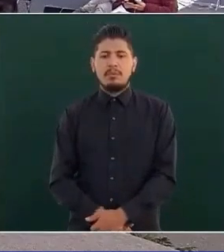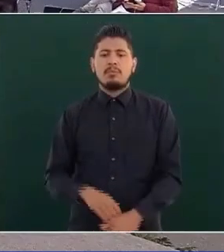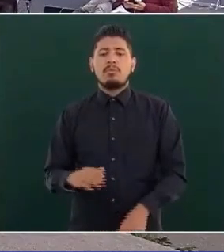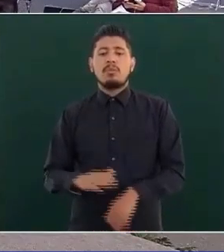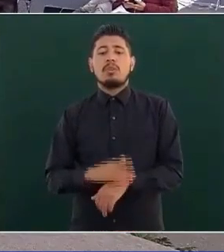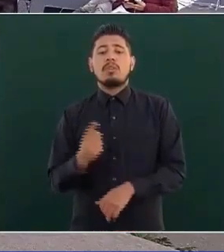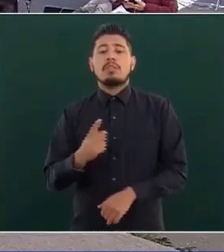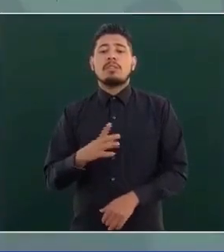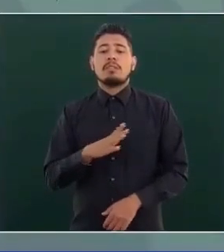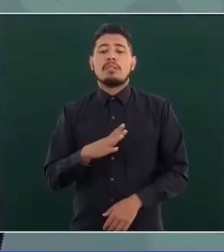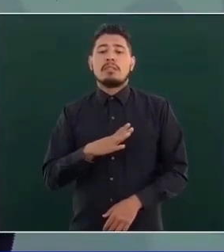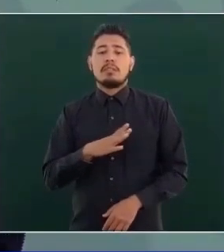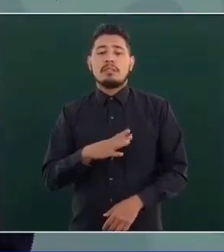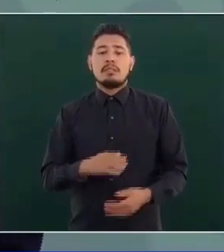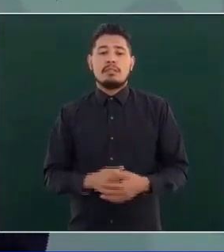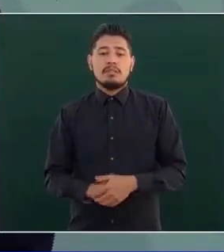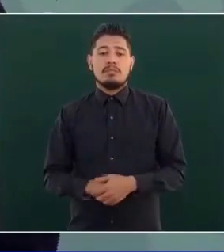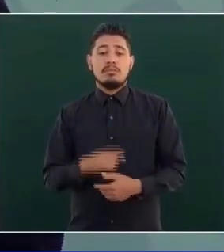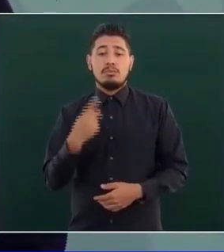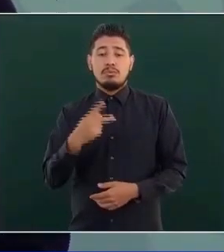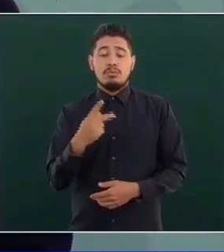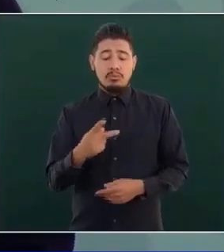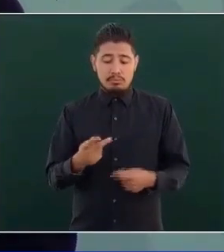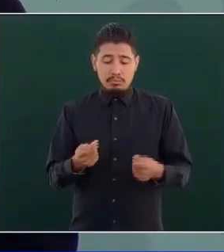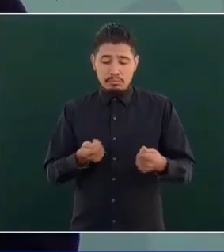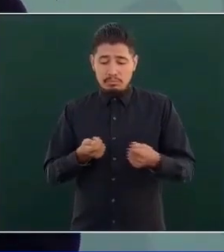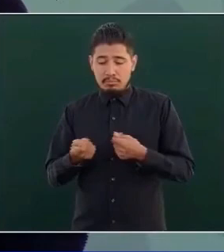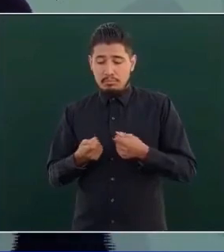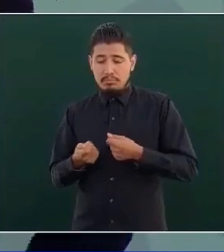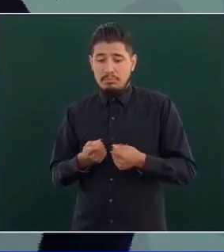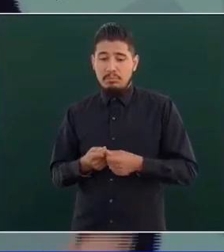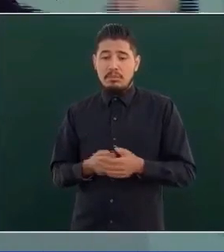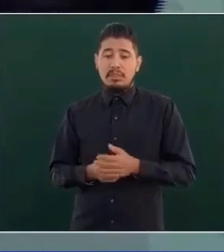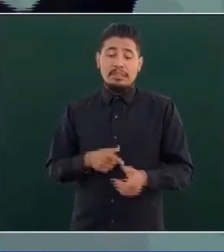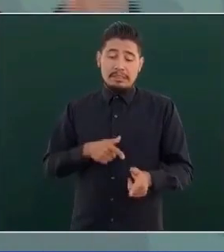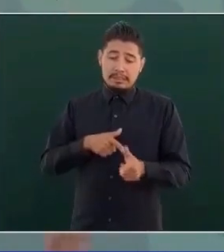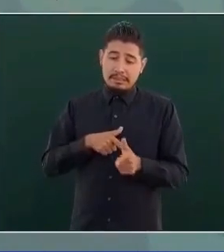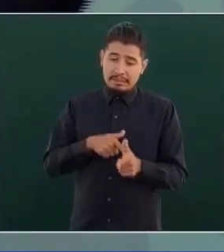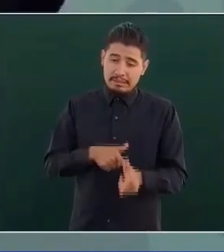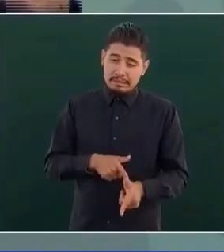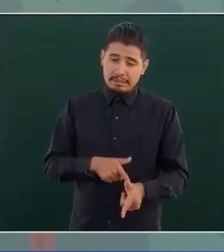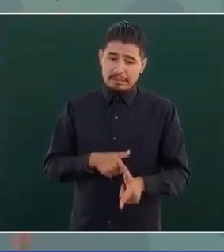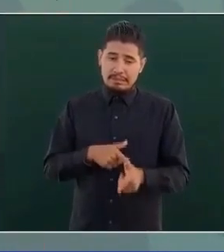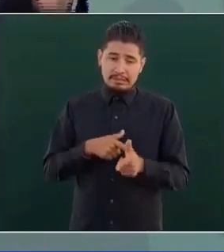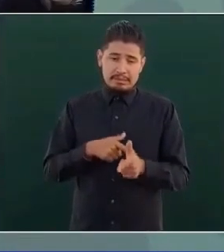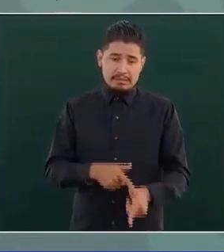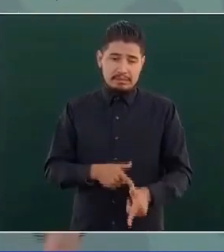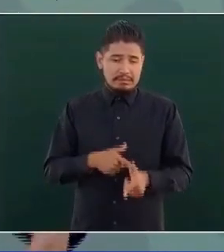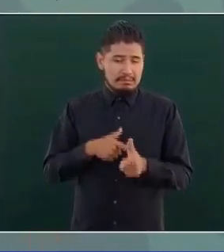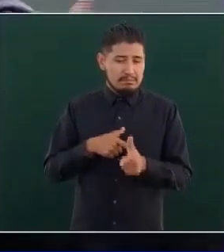Porque tenían su plan de seguir